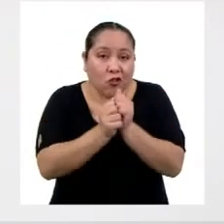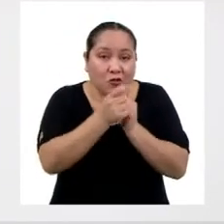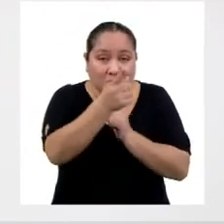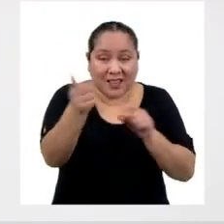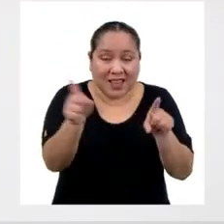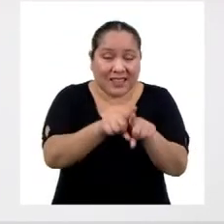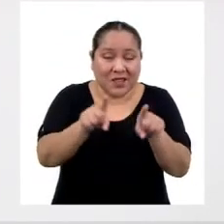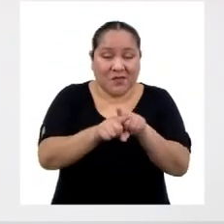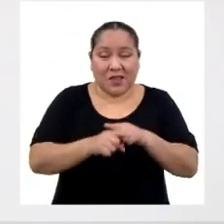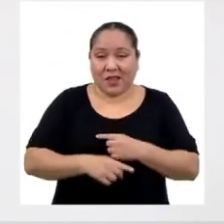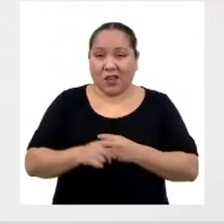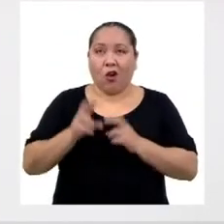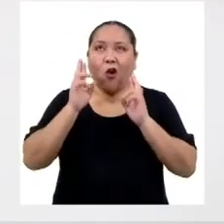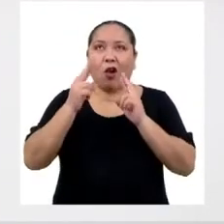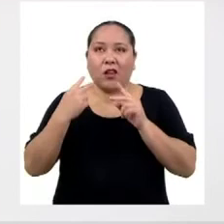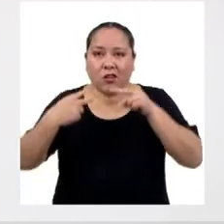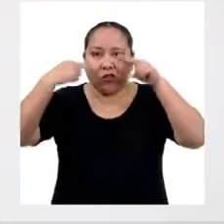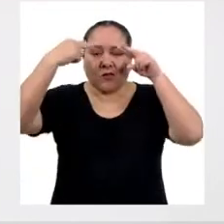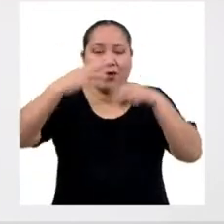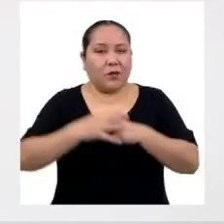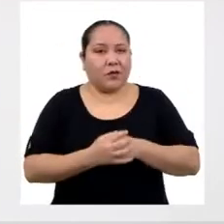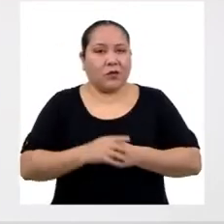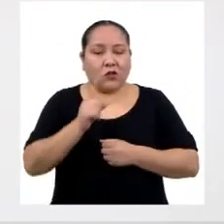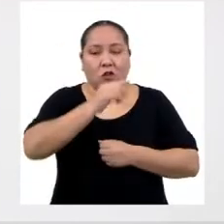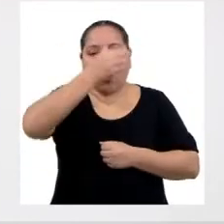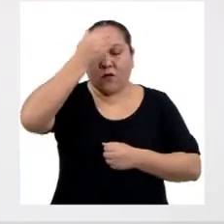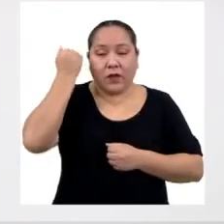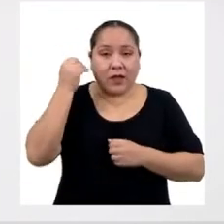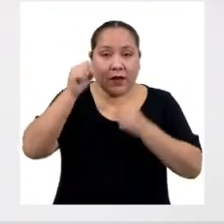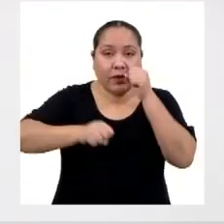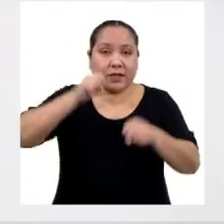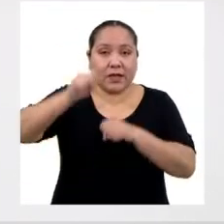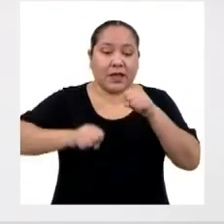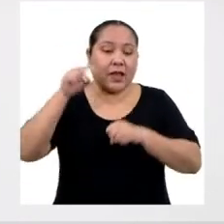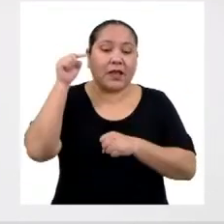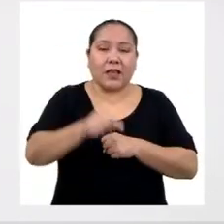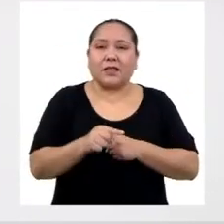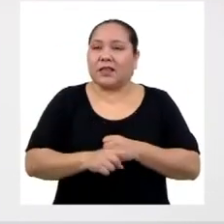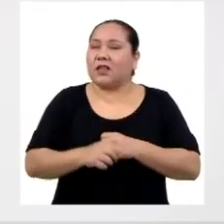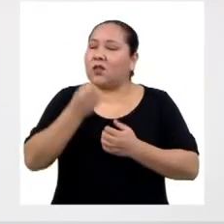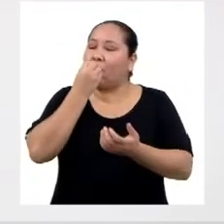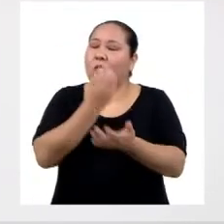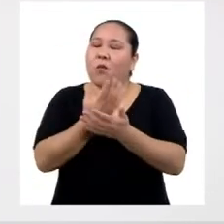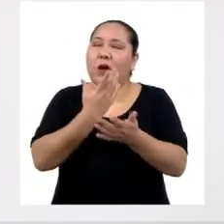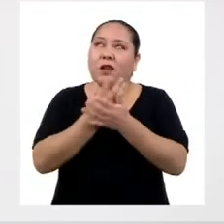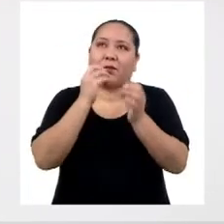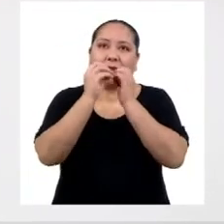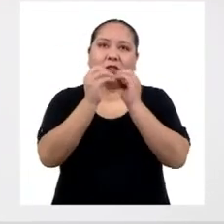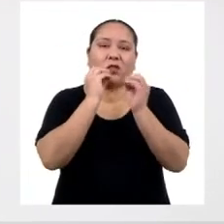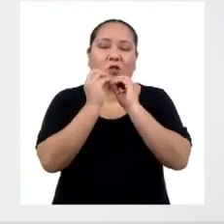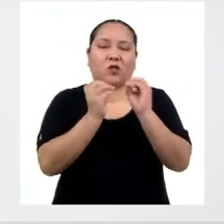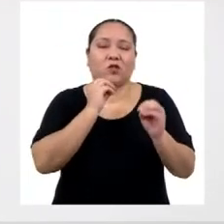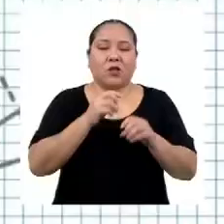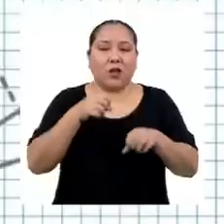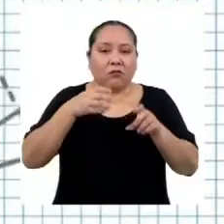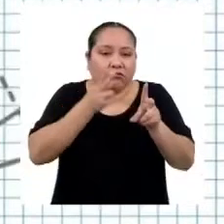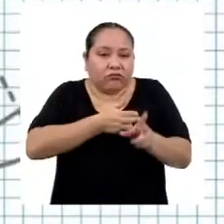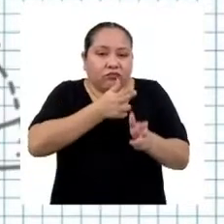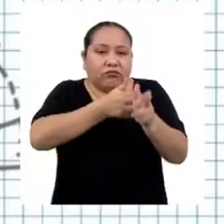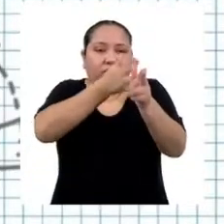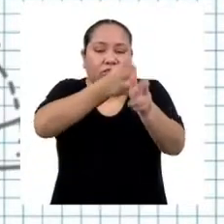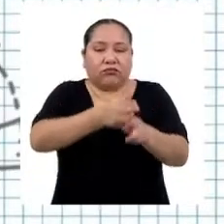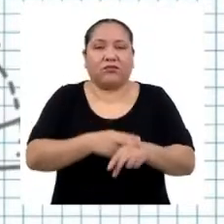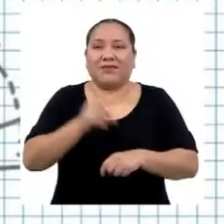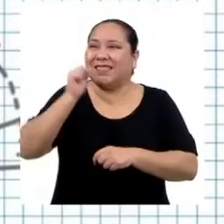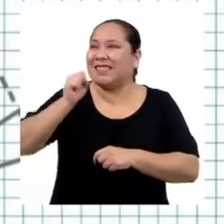pronto y no lo olvides, Yeremis, que la bicicleta es una gran alternativa para los problemas del tráfico vehicular. Claro